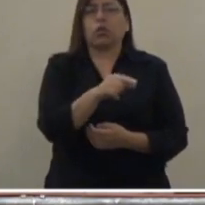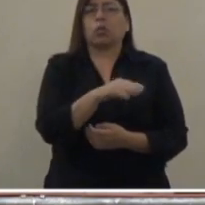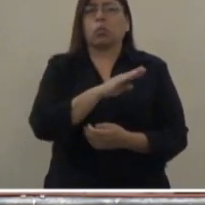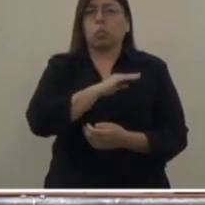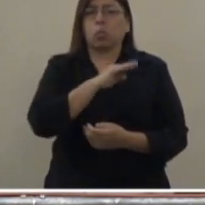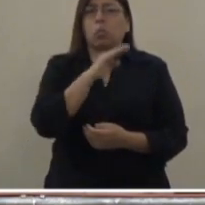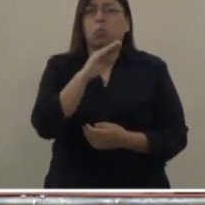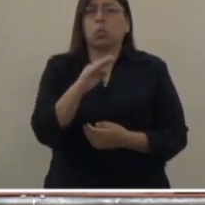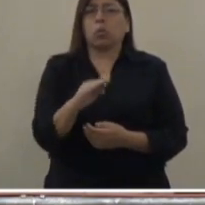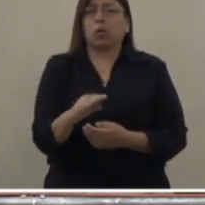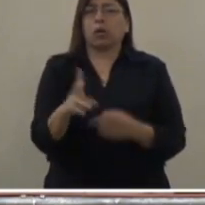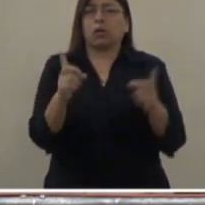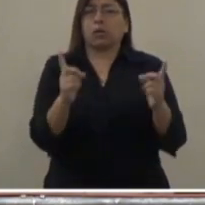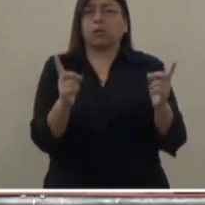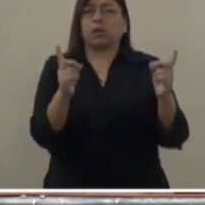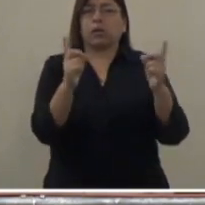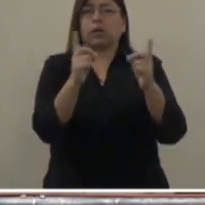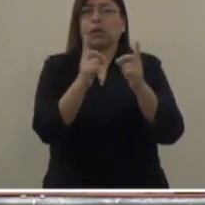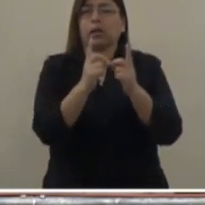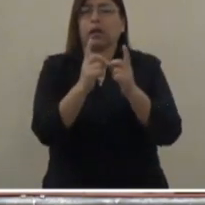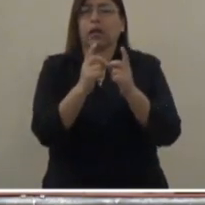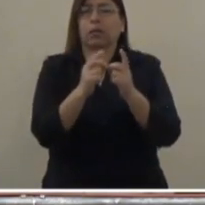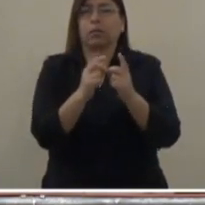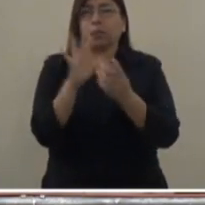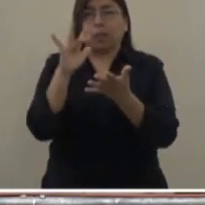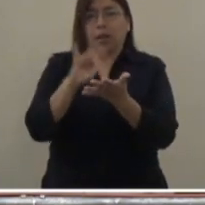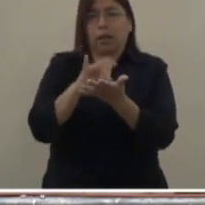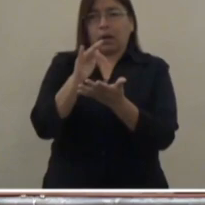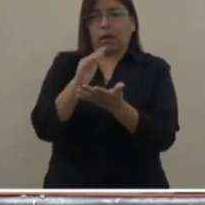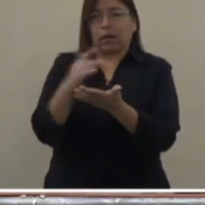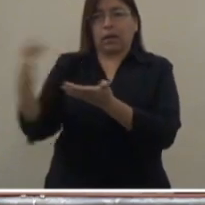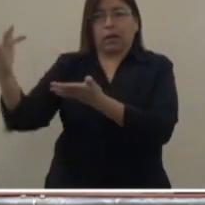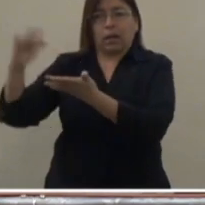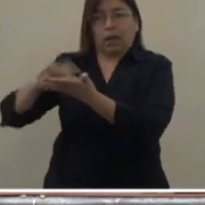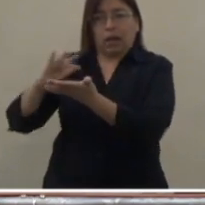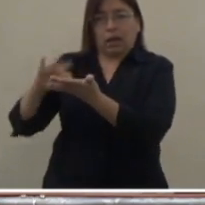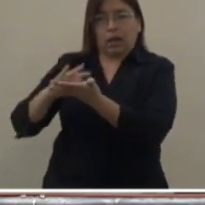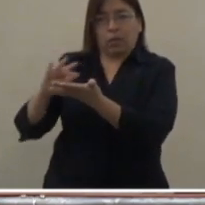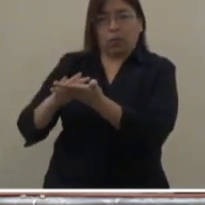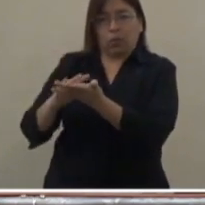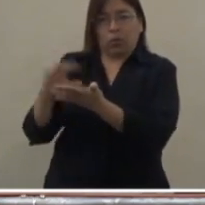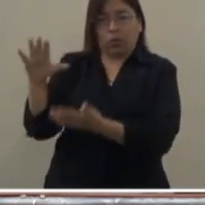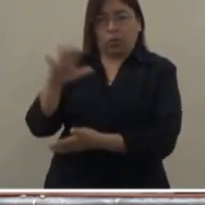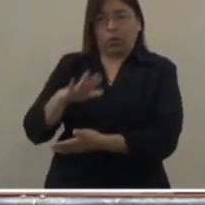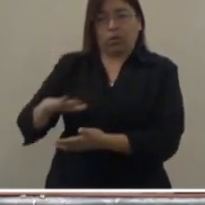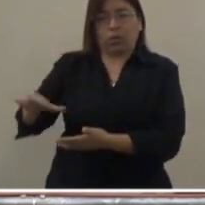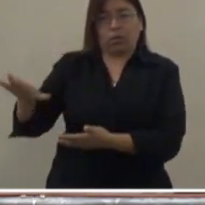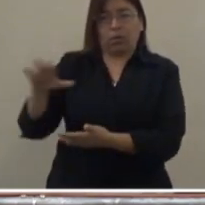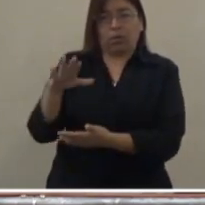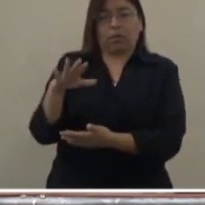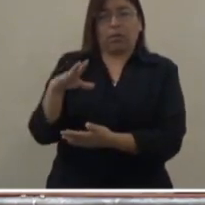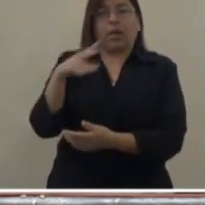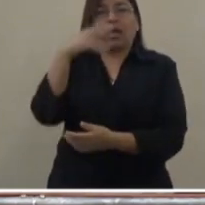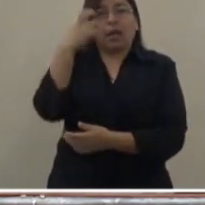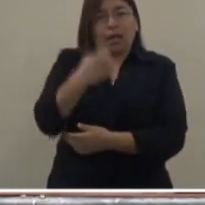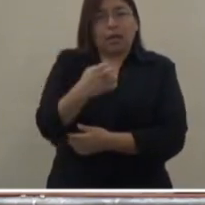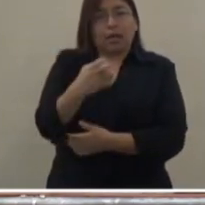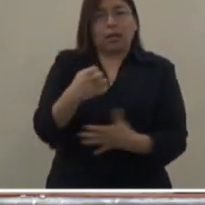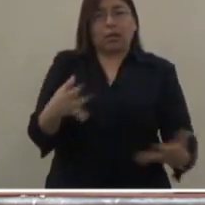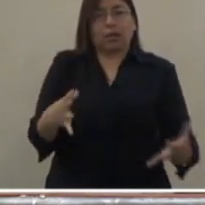gracias a la caridad del pueblo. Eso es ser una iglesia